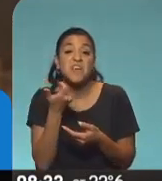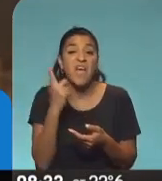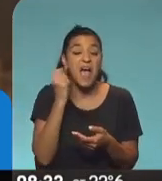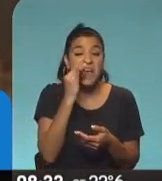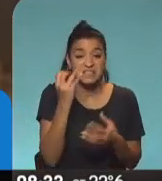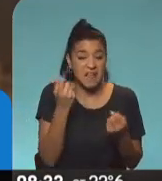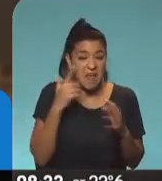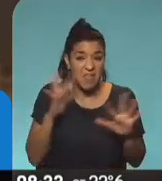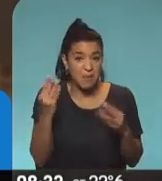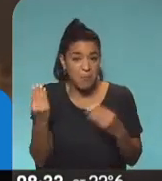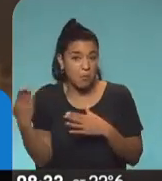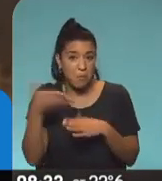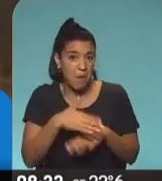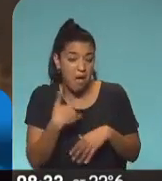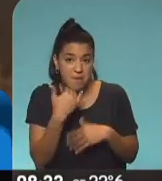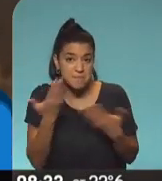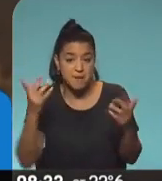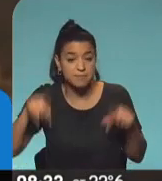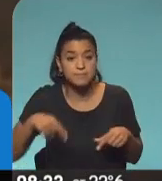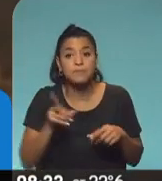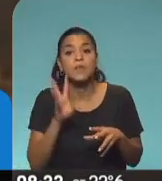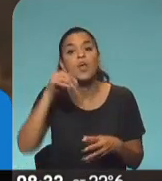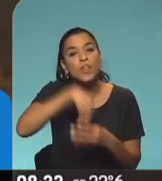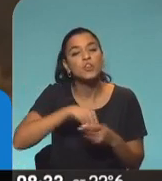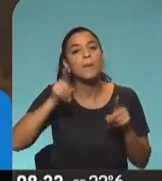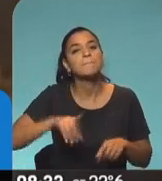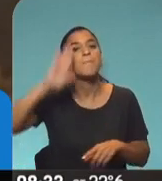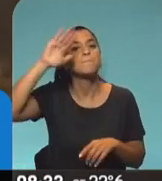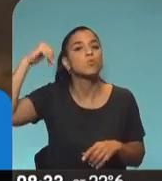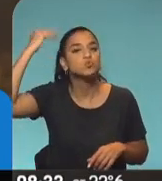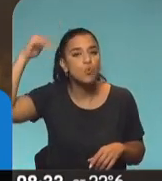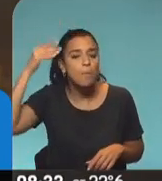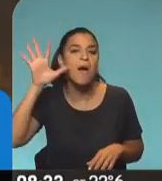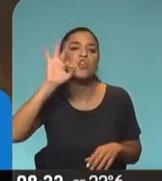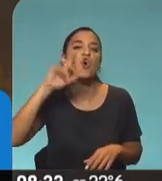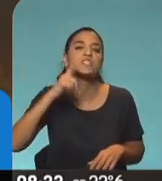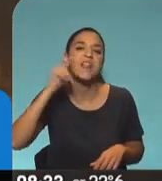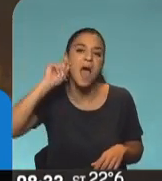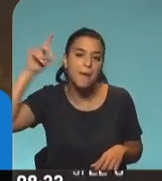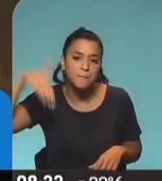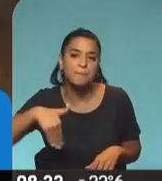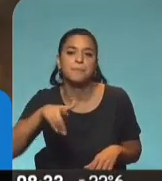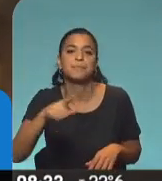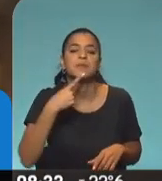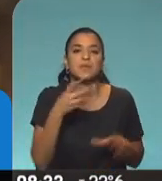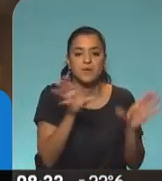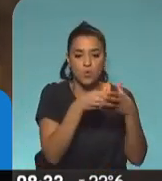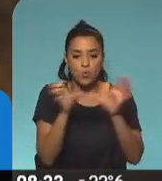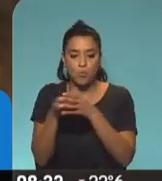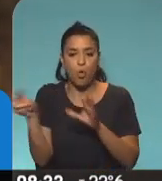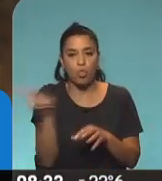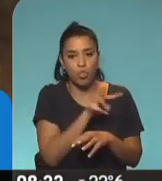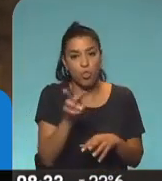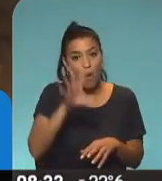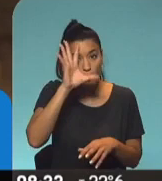nada que ver, pero esto también responde un poco a la interna musulmana o islamista entre chiitas y sunitas. Recordemos